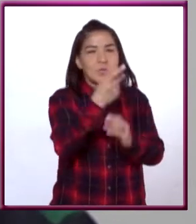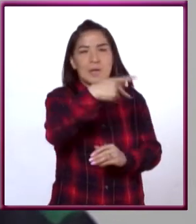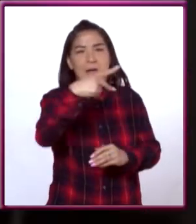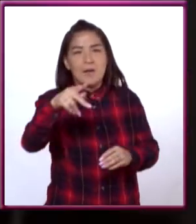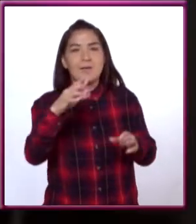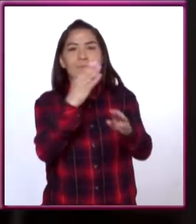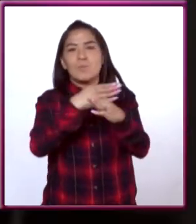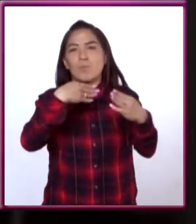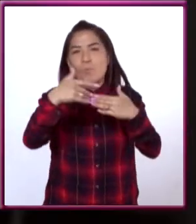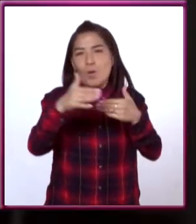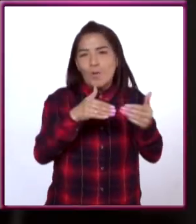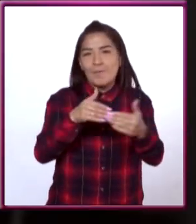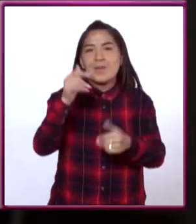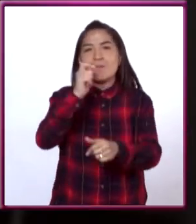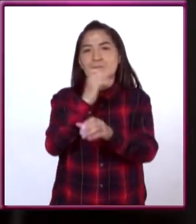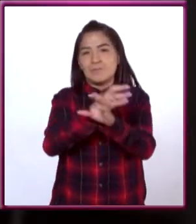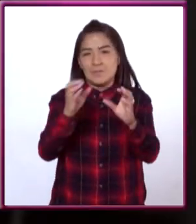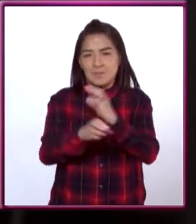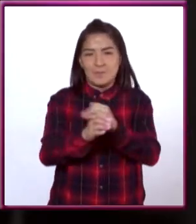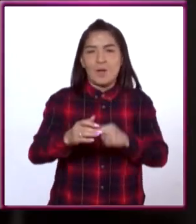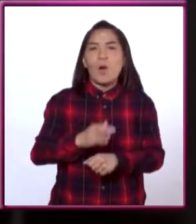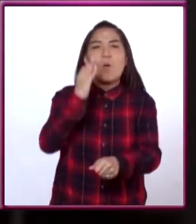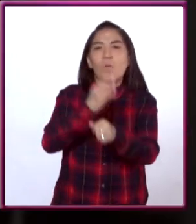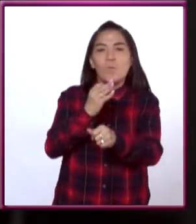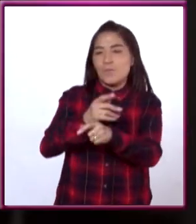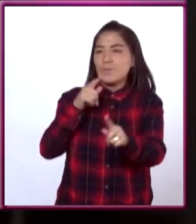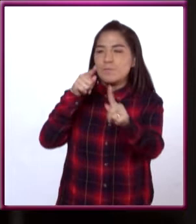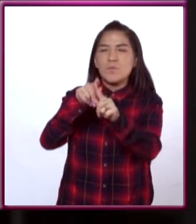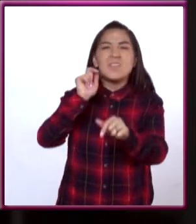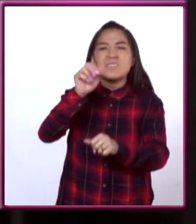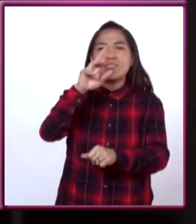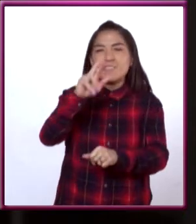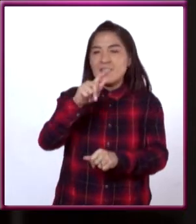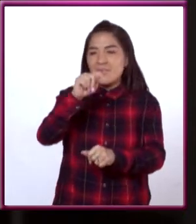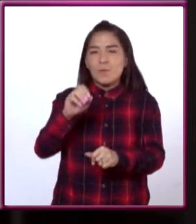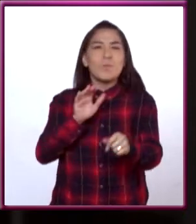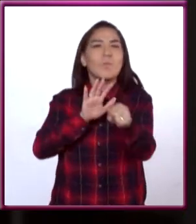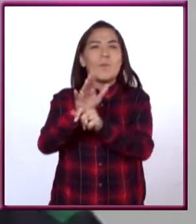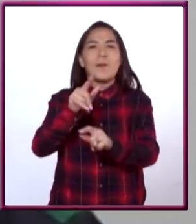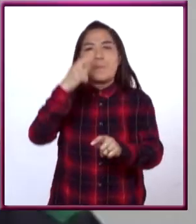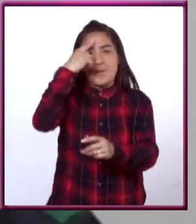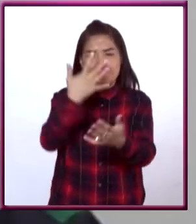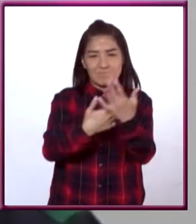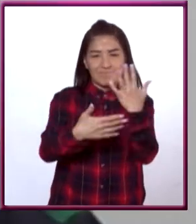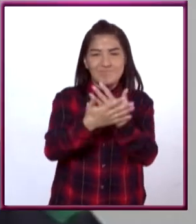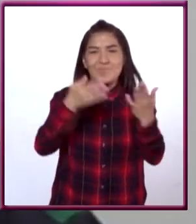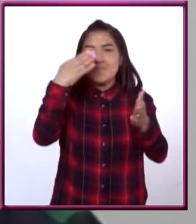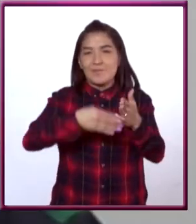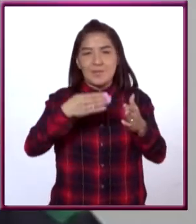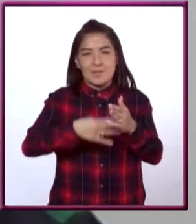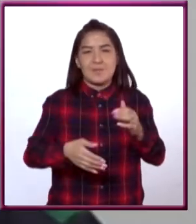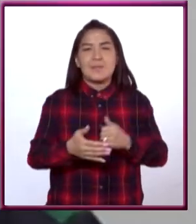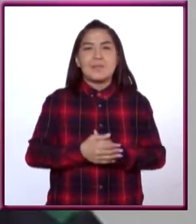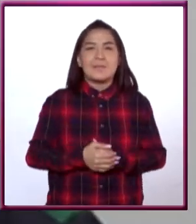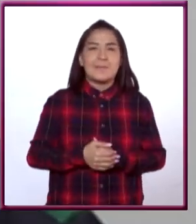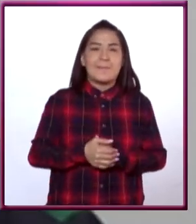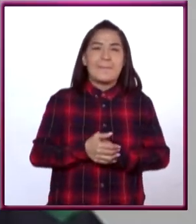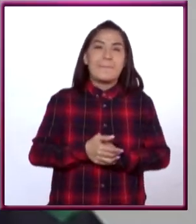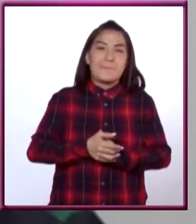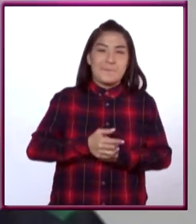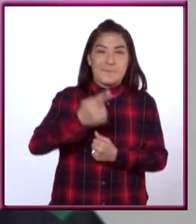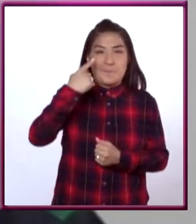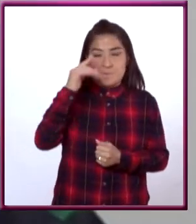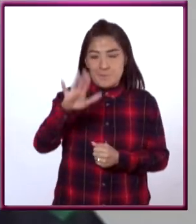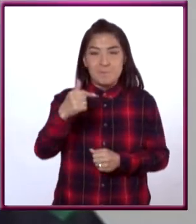utilizamos. Cuéntanos un poco de cuál ha sido tu mayor reto dentro de la manufactura. Mira, en la